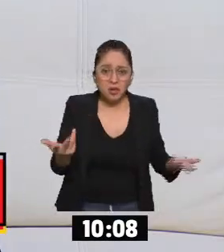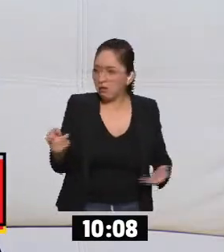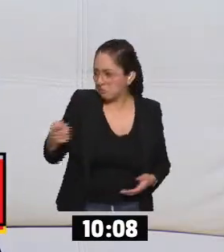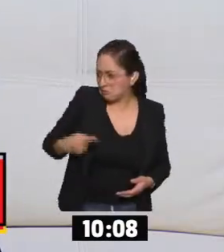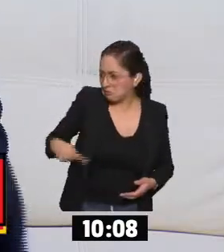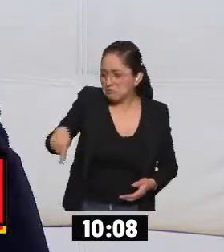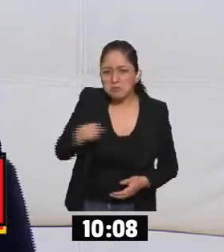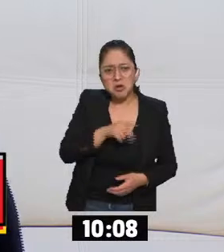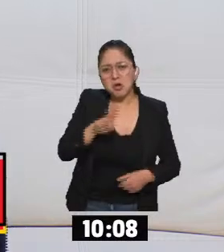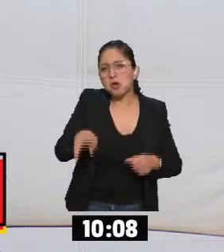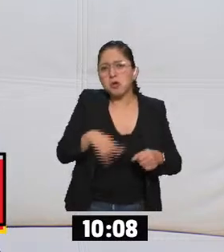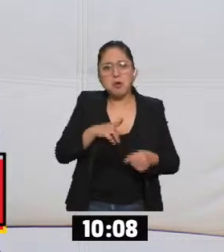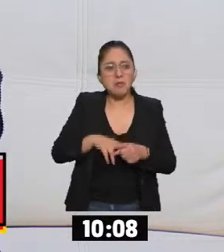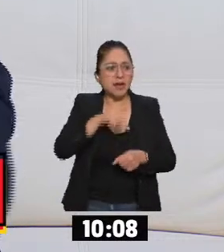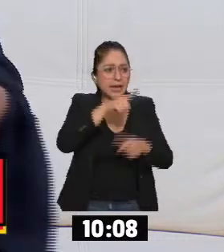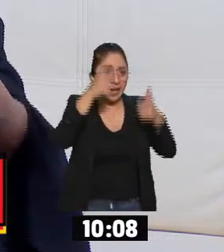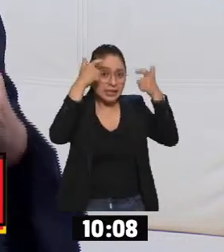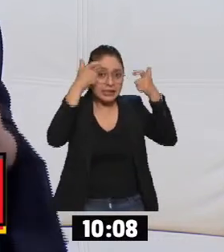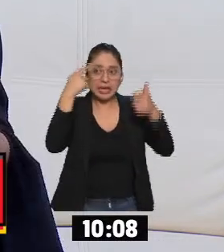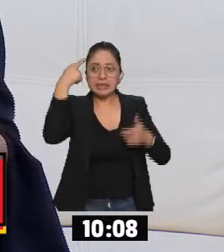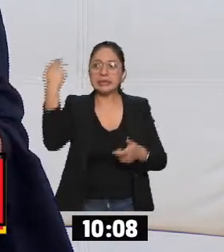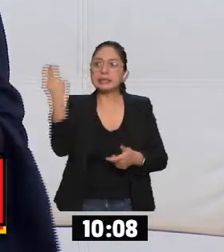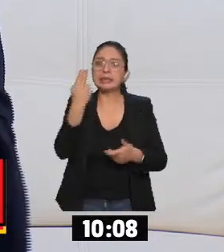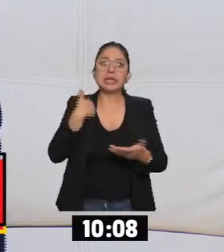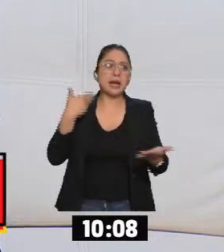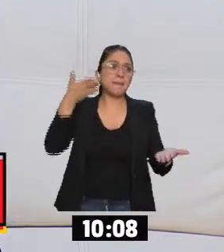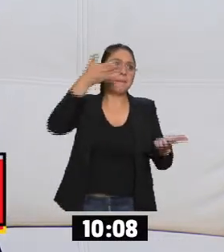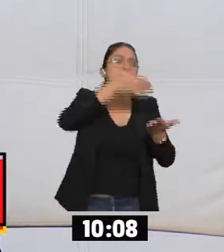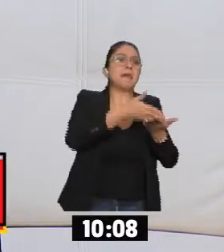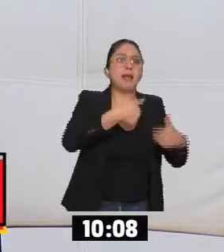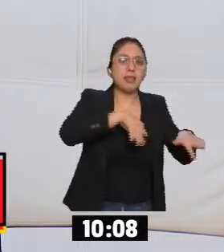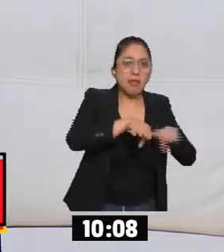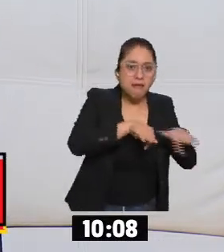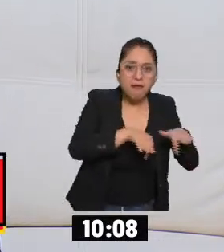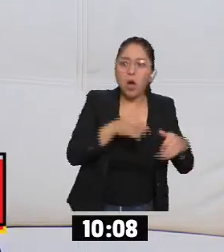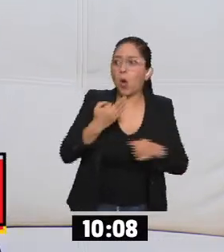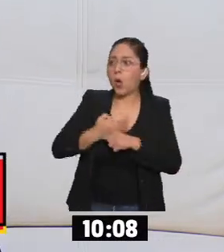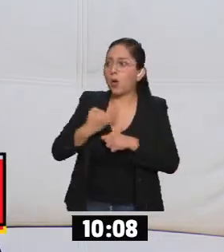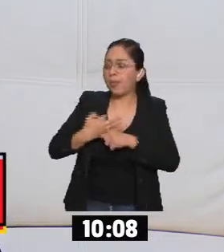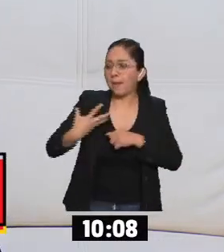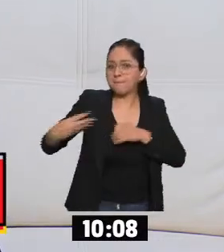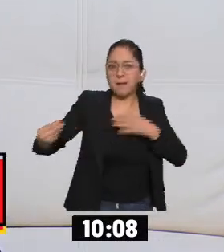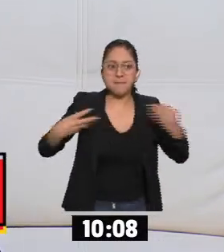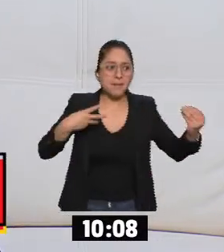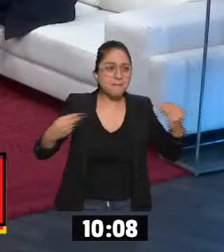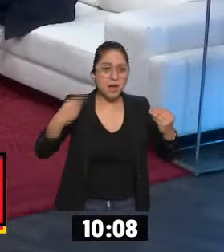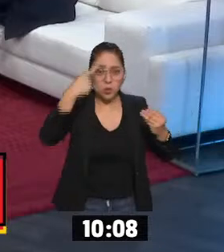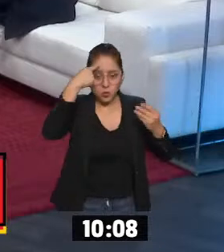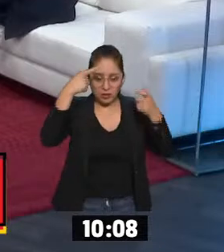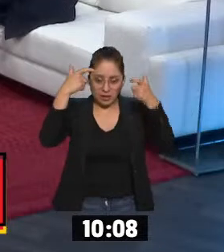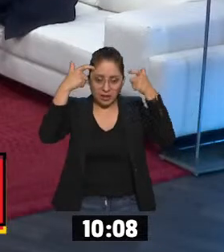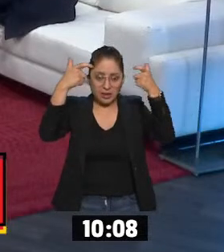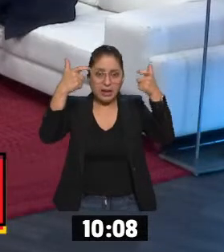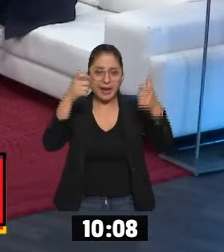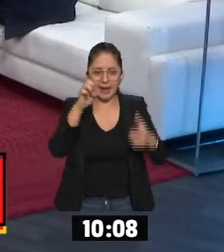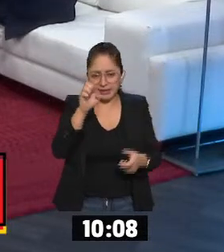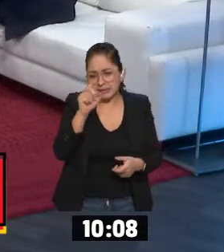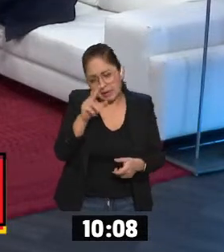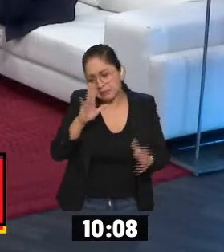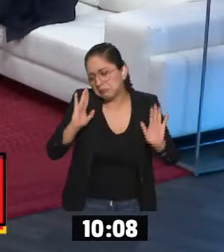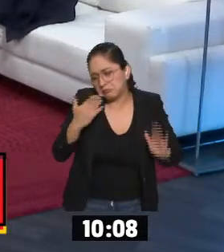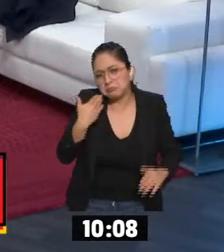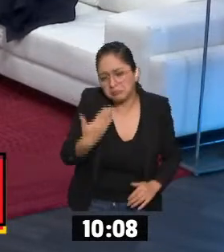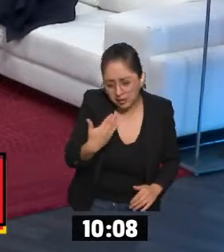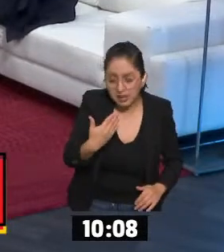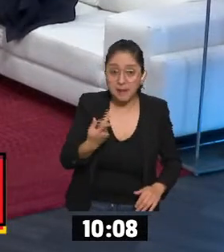mismos para llegar a trabajar y en medio de una pandemia estamos estresados. Pero si el nivel de estrés está dentro